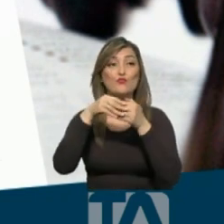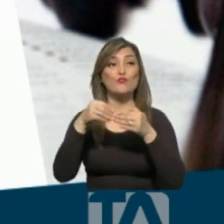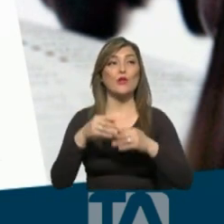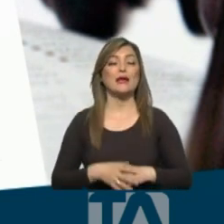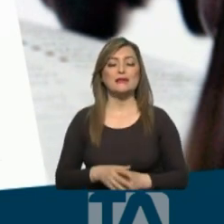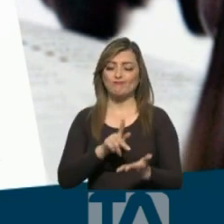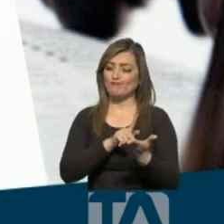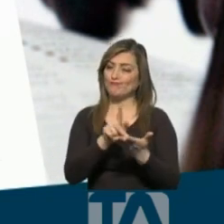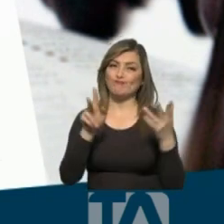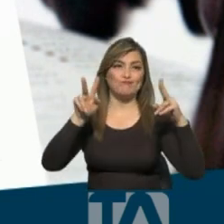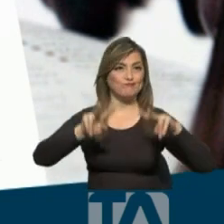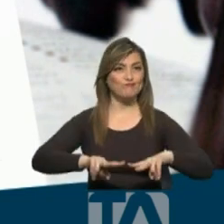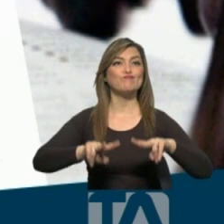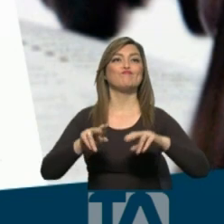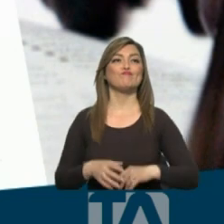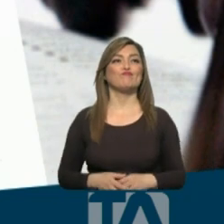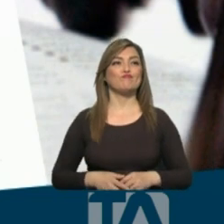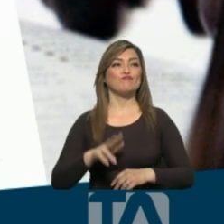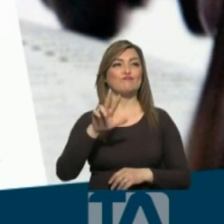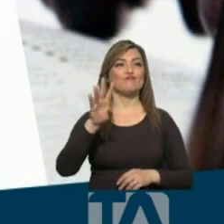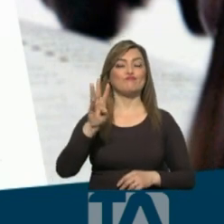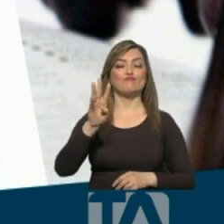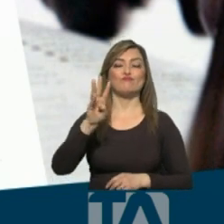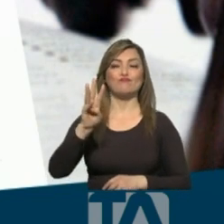$871 millones, canceló por concepto de reparación